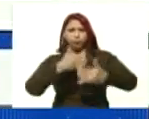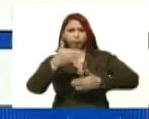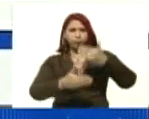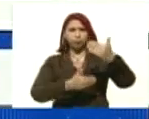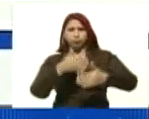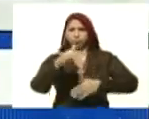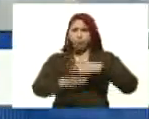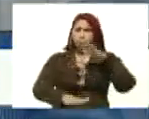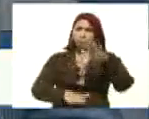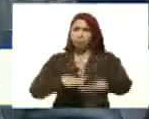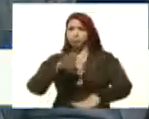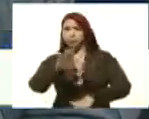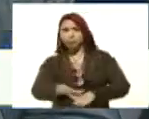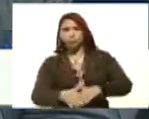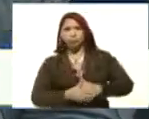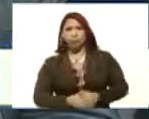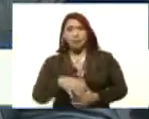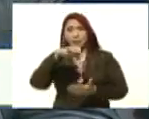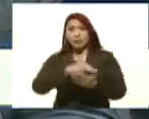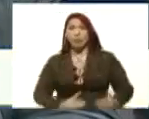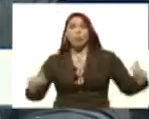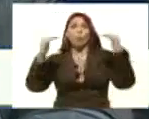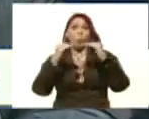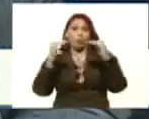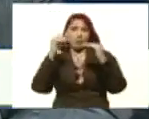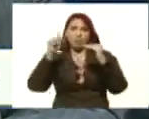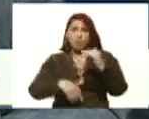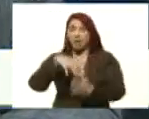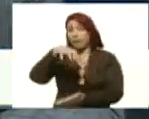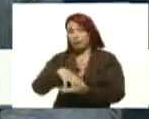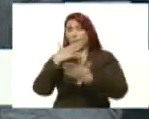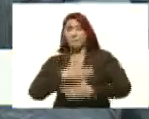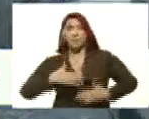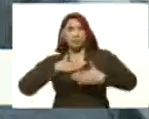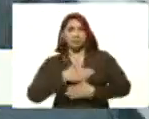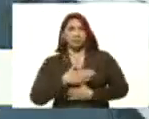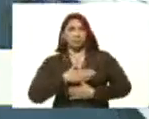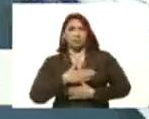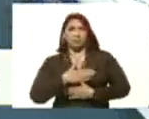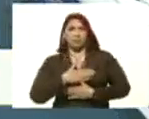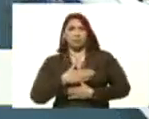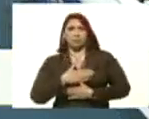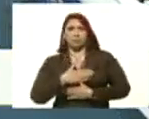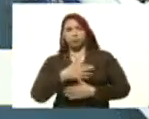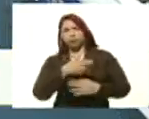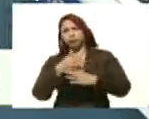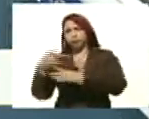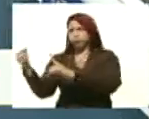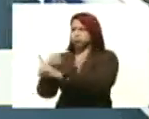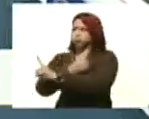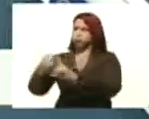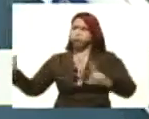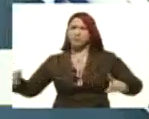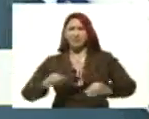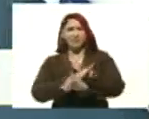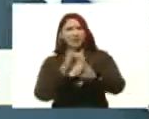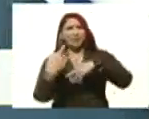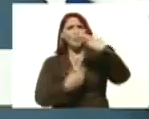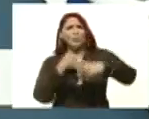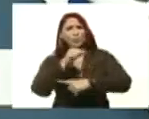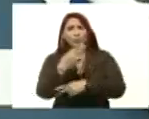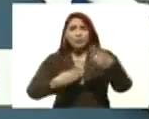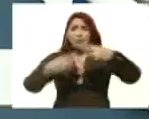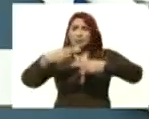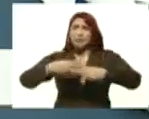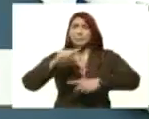paso a paso, del estado de igualdad y del estado de bienestar tiroteado y vulnerado que ya la revolución construyó